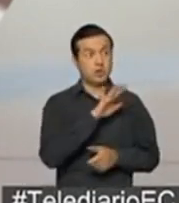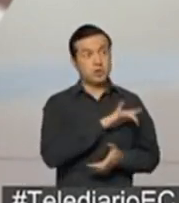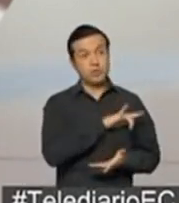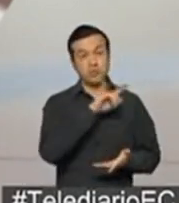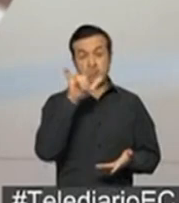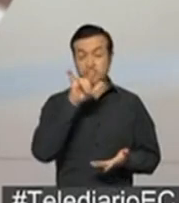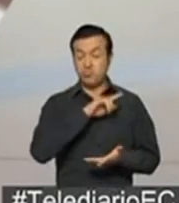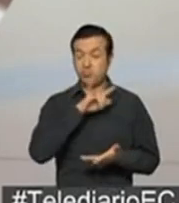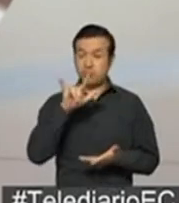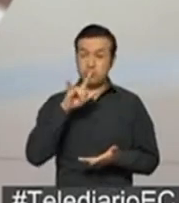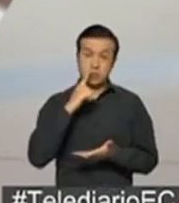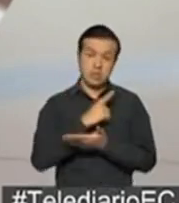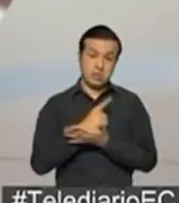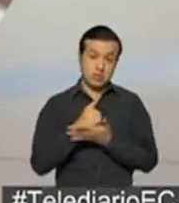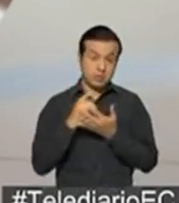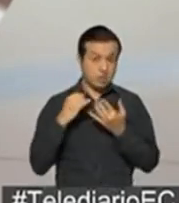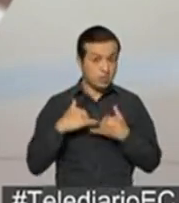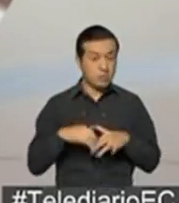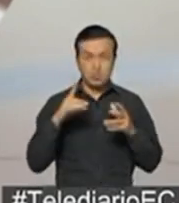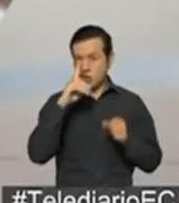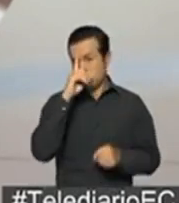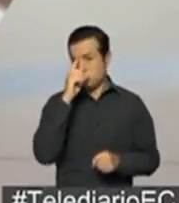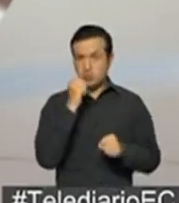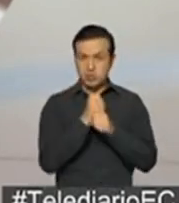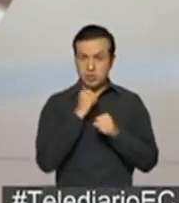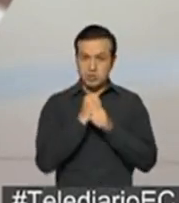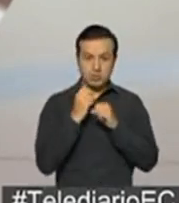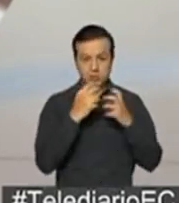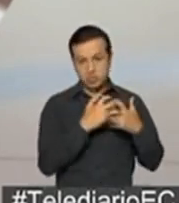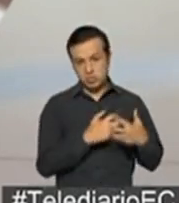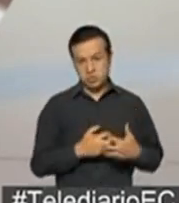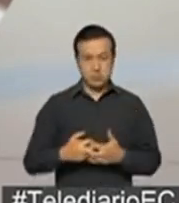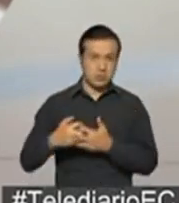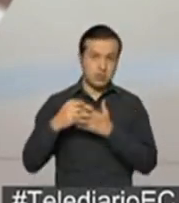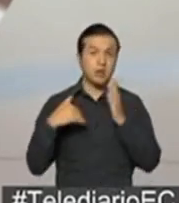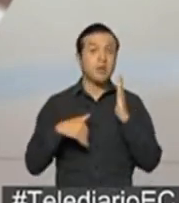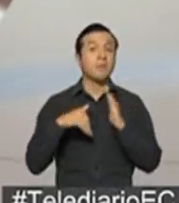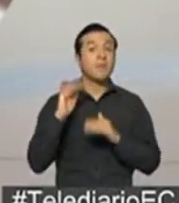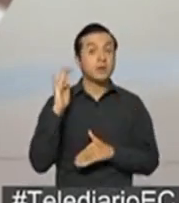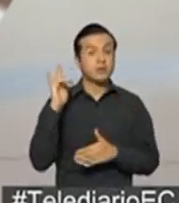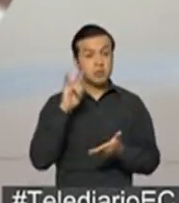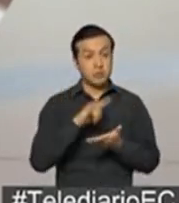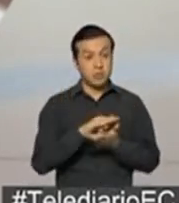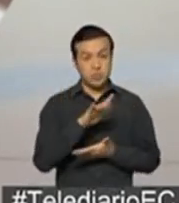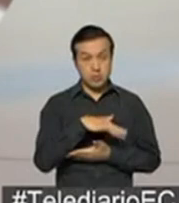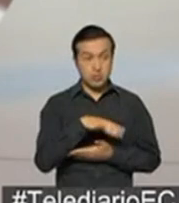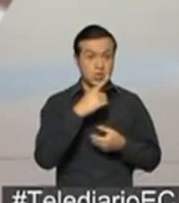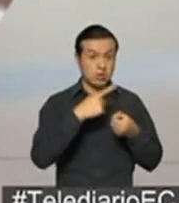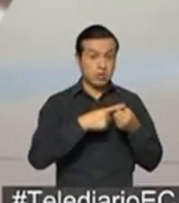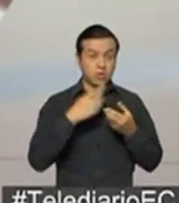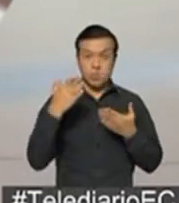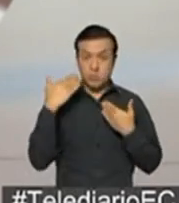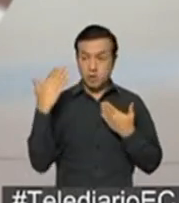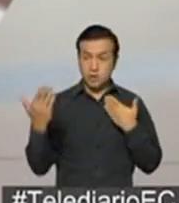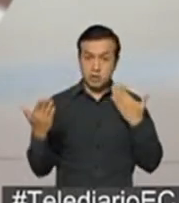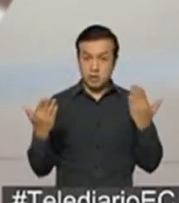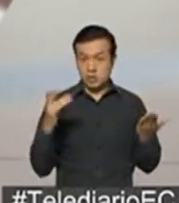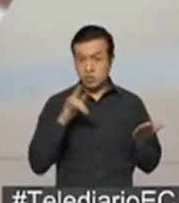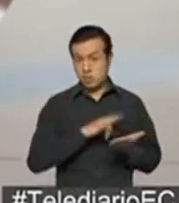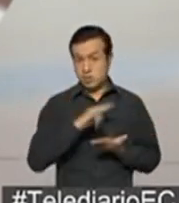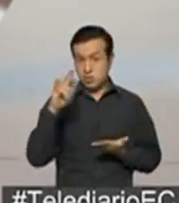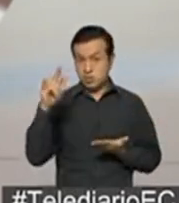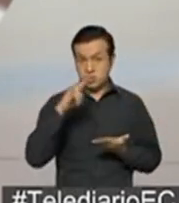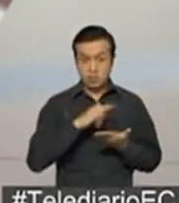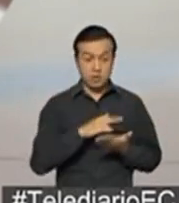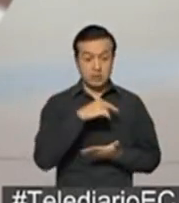frecuencias semanales. Ha sido un trabajo en conjunto, especialmente con los aeropuertos, tanto de Quito como de Guayaquil. Quipor